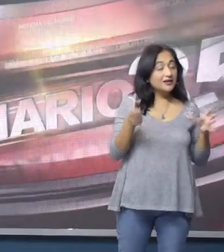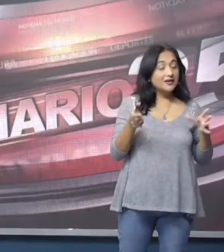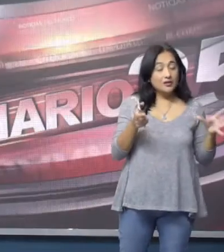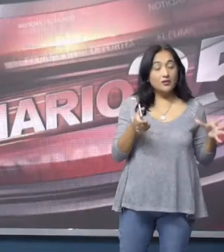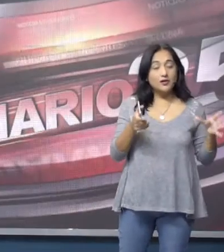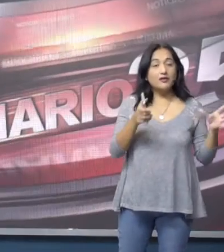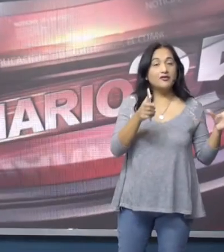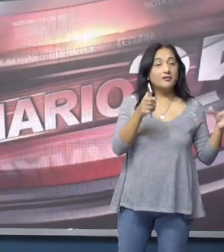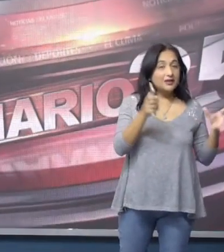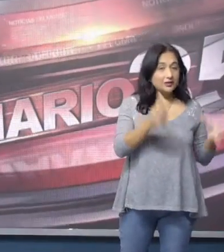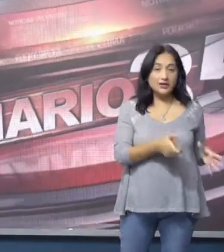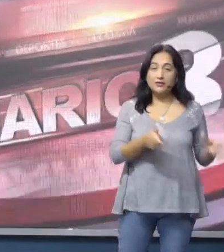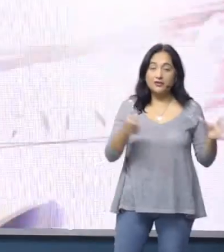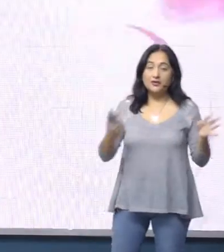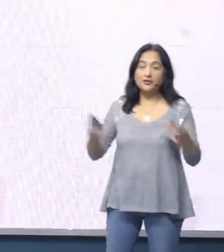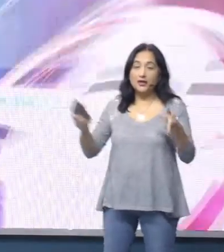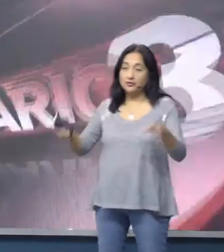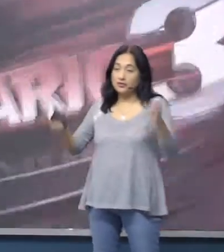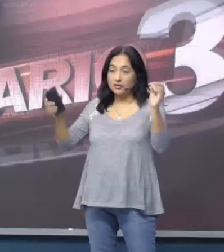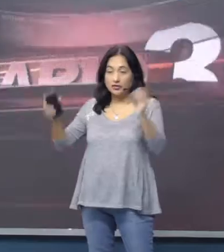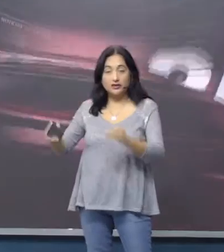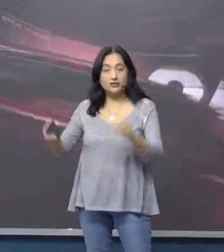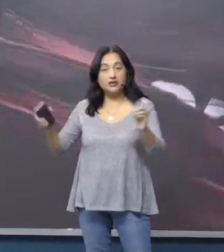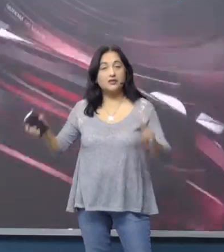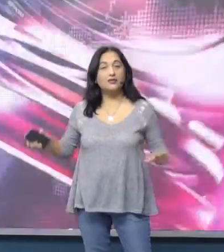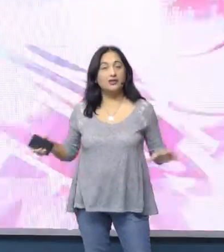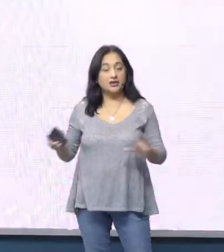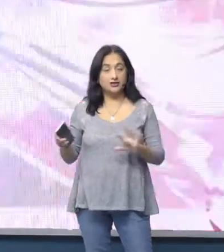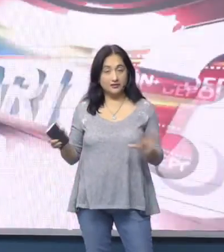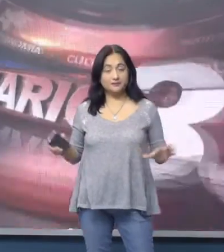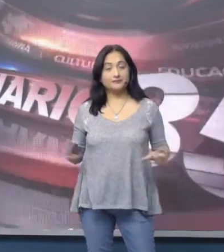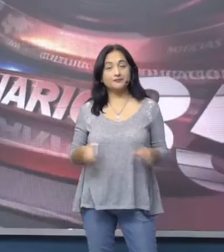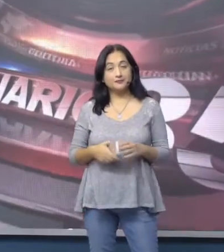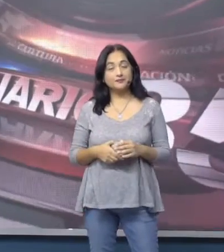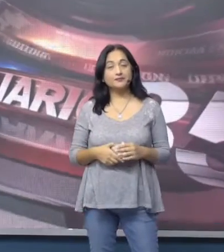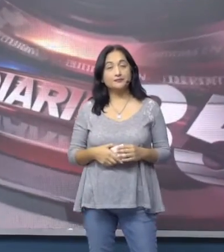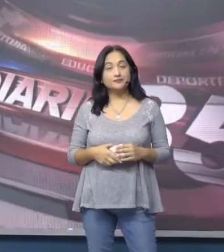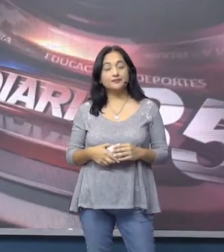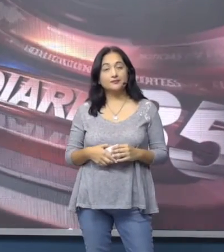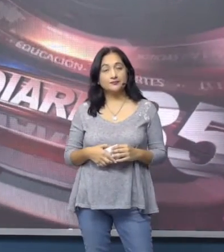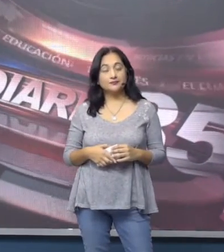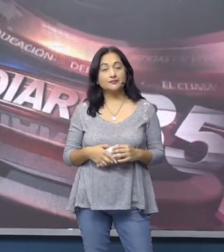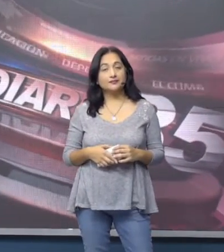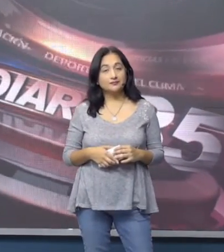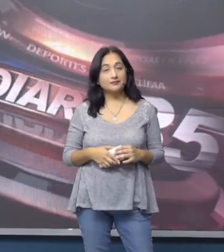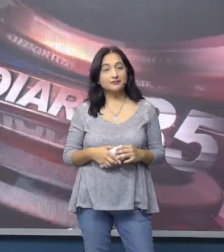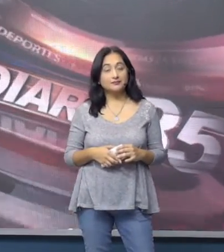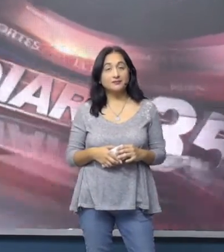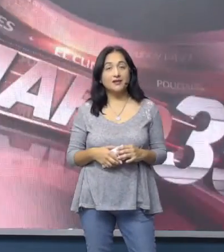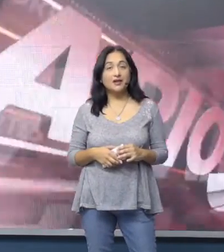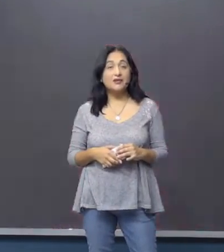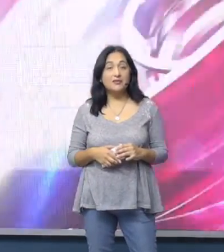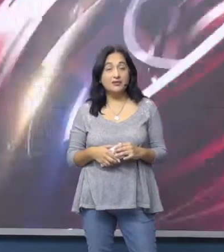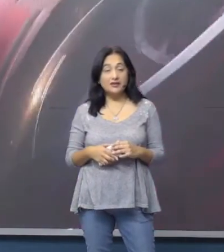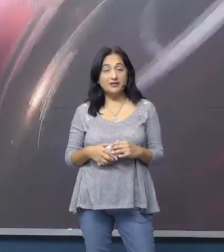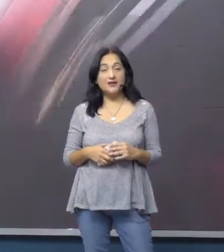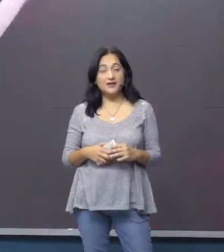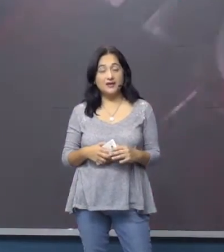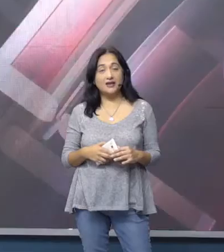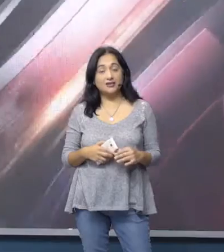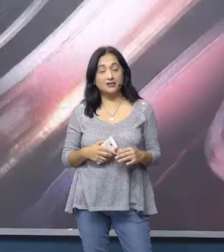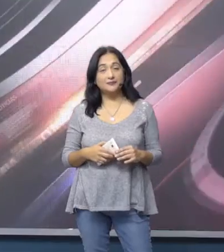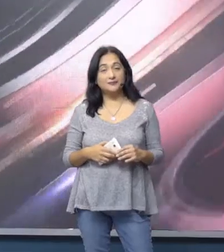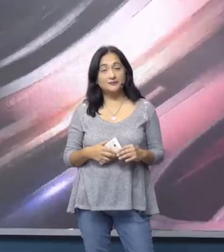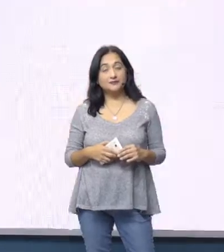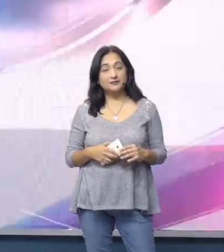van a hacerlo, Julio, de forma virtual. No va a haber un acto solo con estos 19 No, no, chicos. todo de manera virtual. El mismo 20 sería